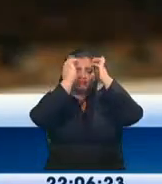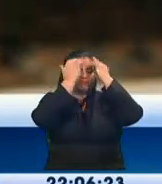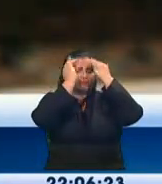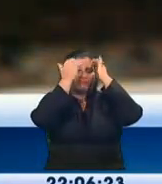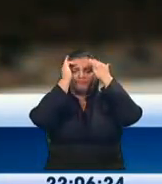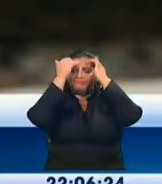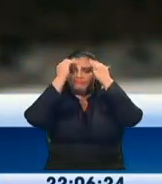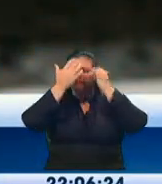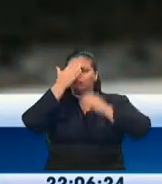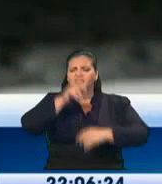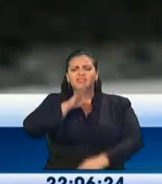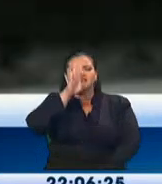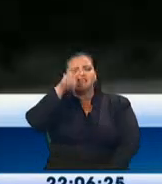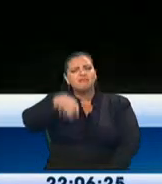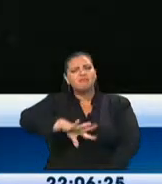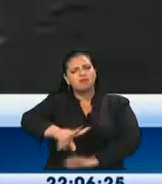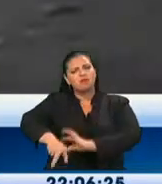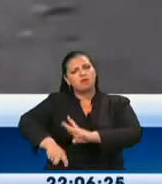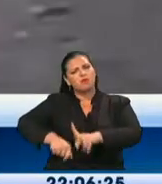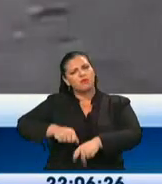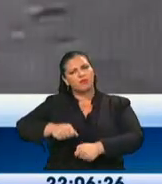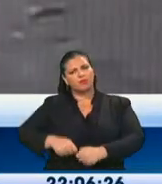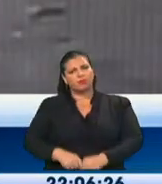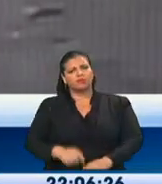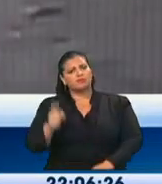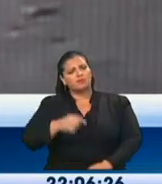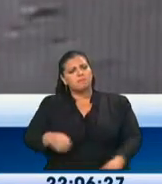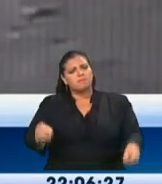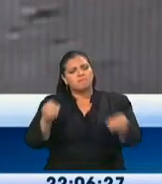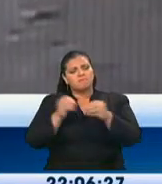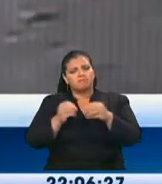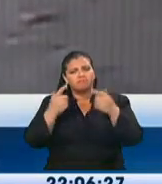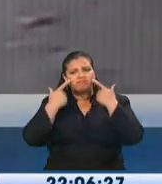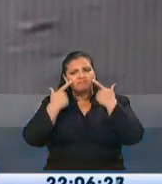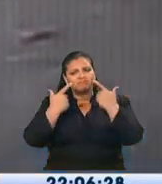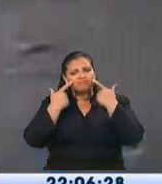Más seguridad, más resguardo. Informó Roselena Vázquez.